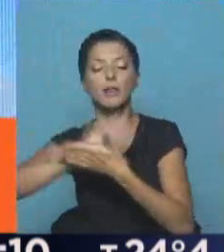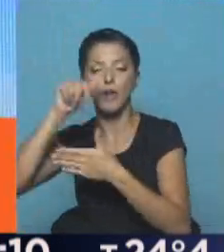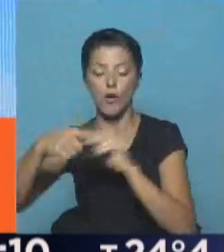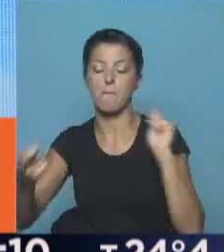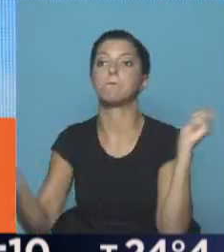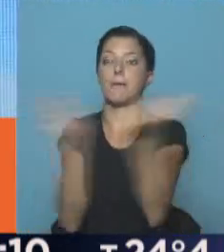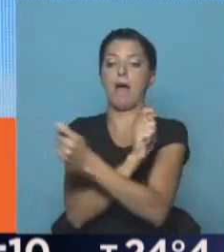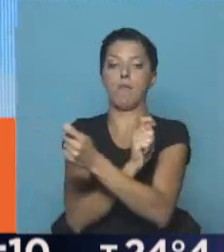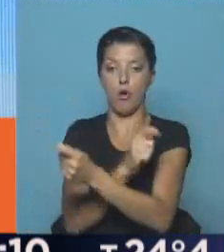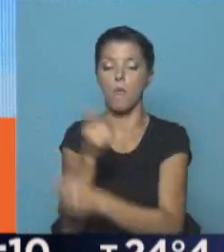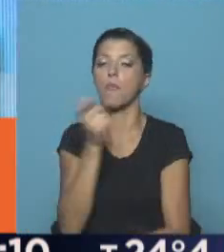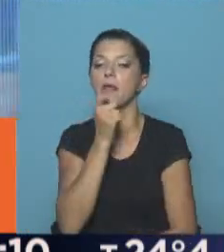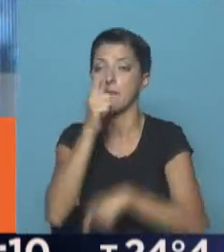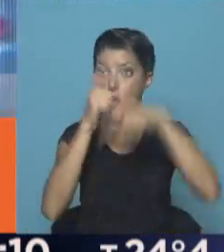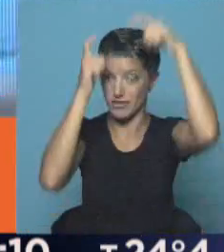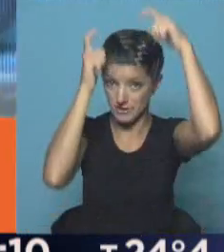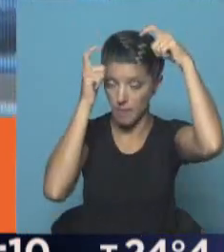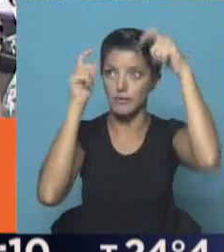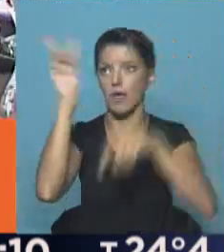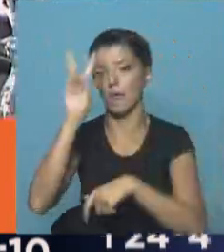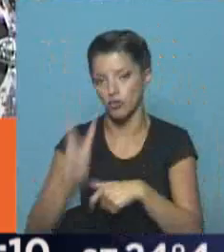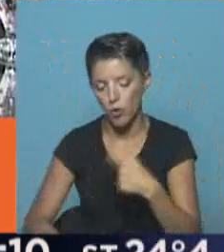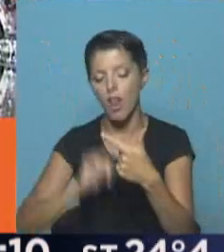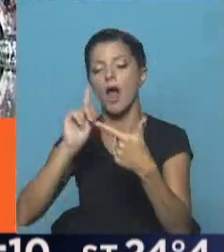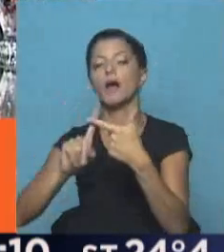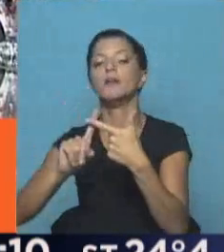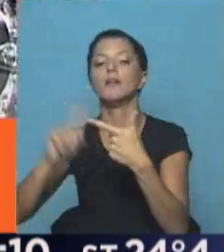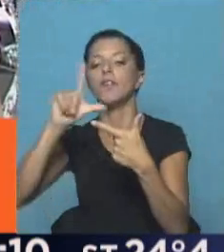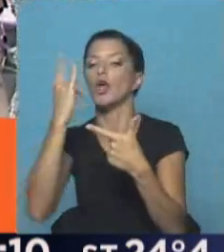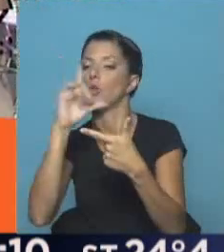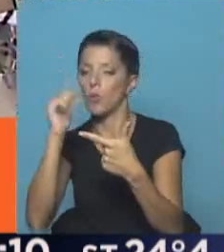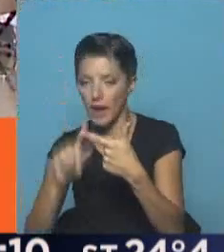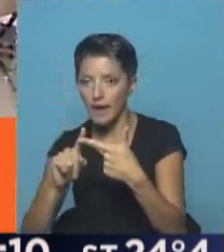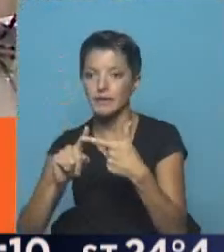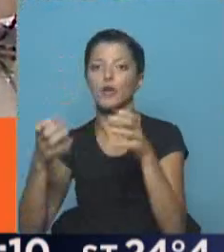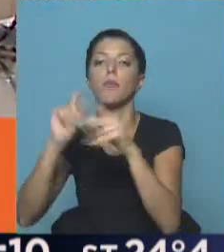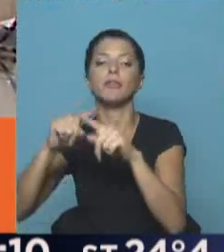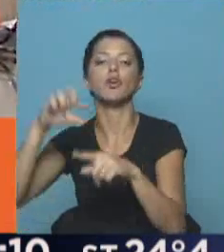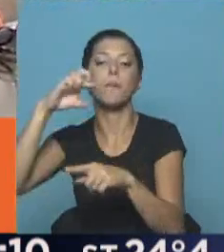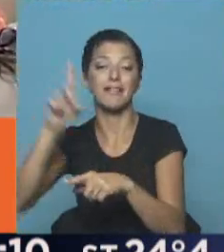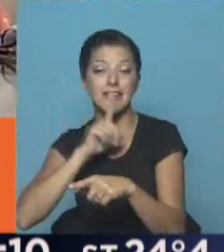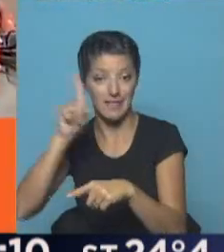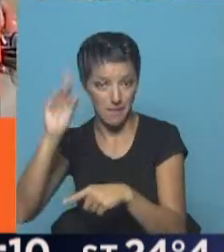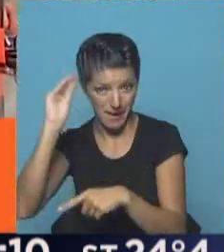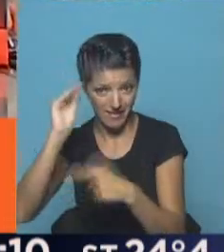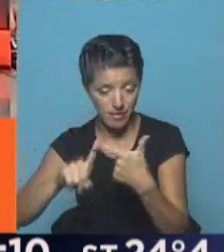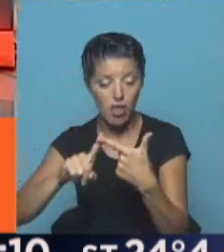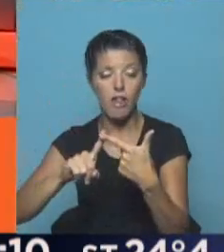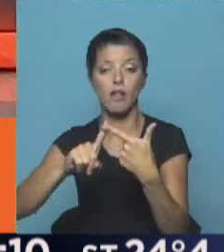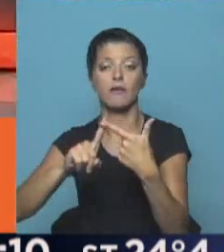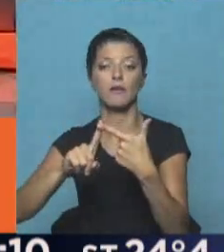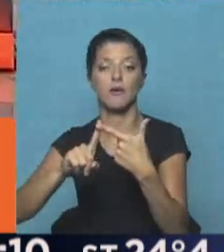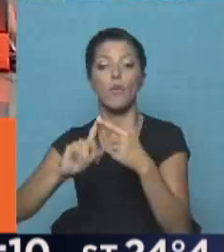como fue la de Chávez en Venezuela, inclusive la de Lula y el PT en Brasil, que fue un momento complicado del traspaso